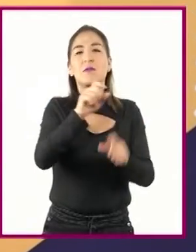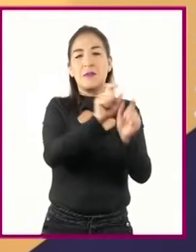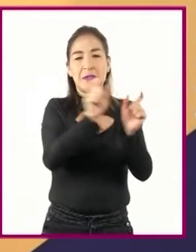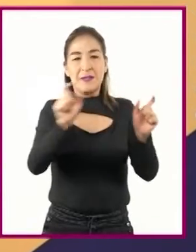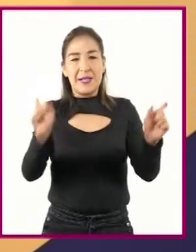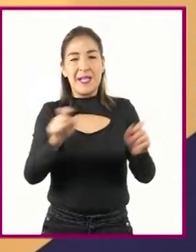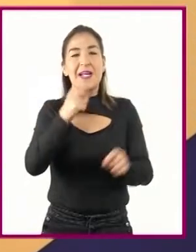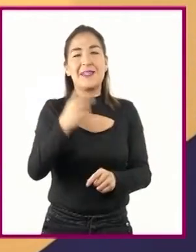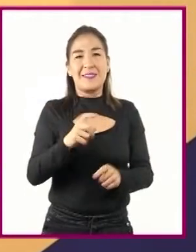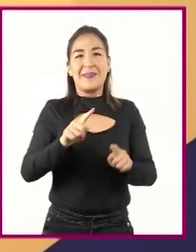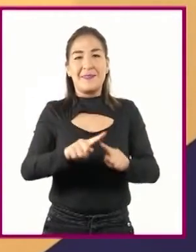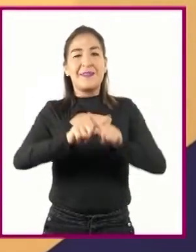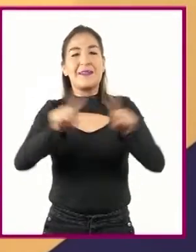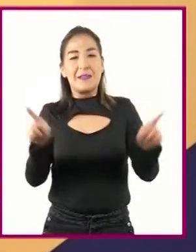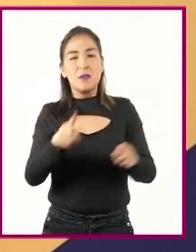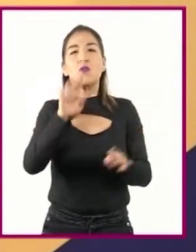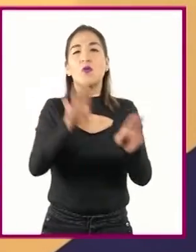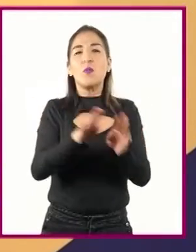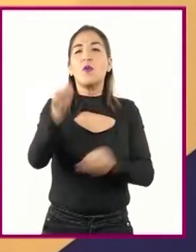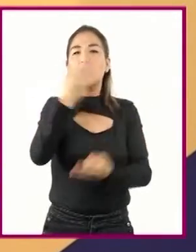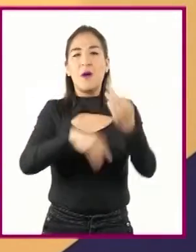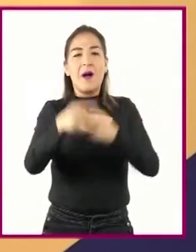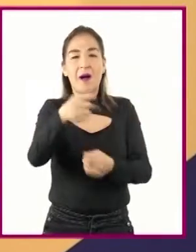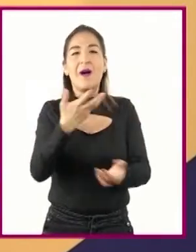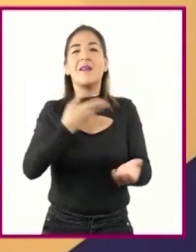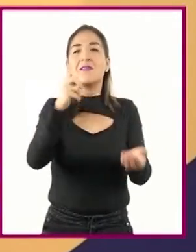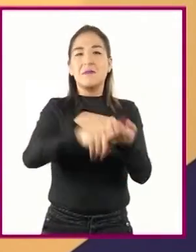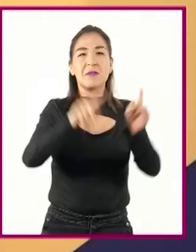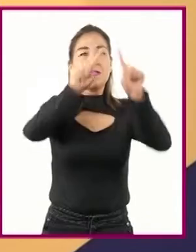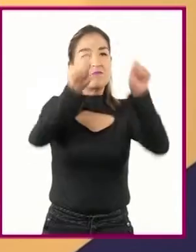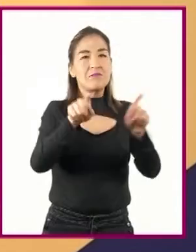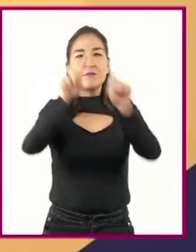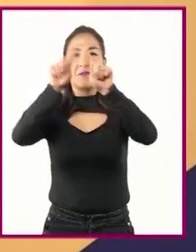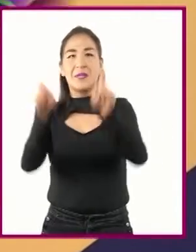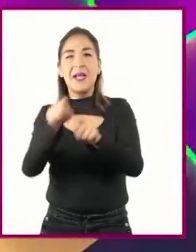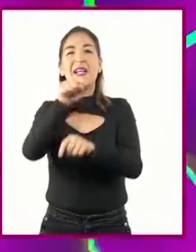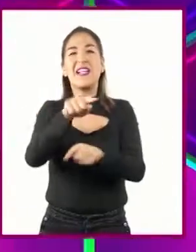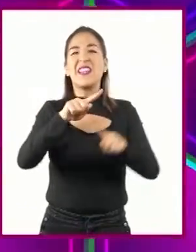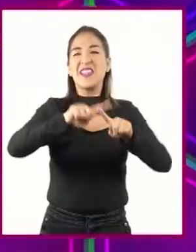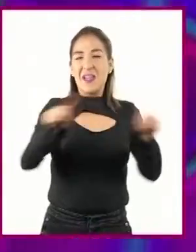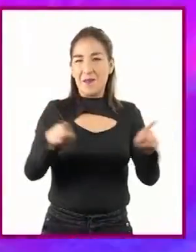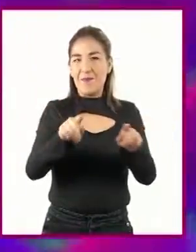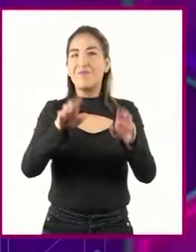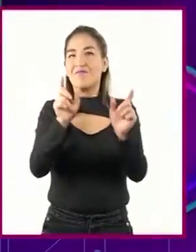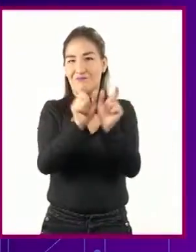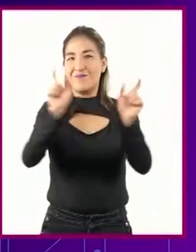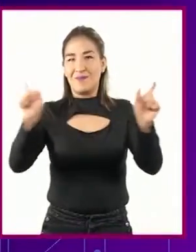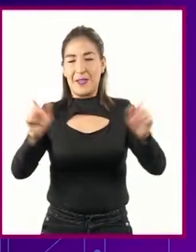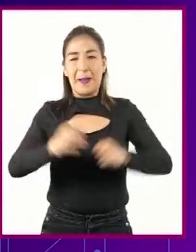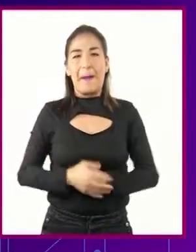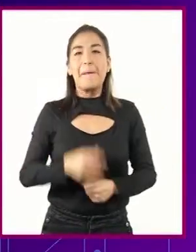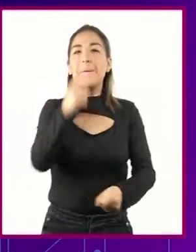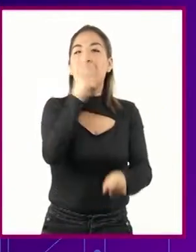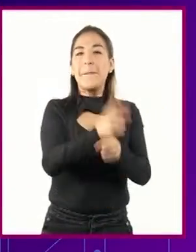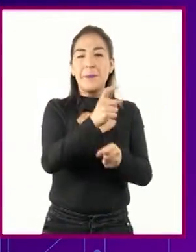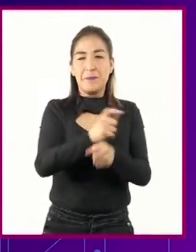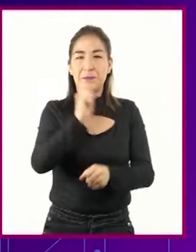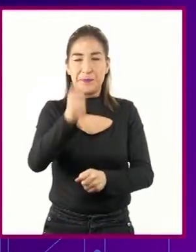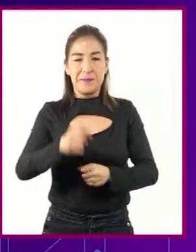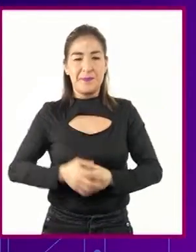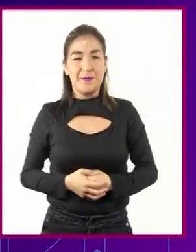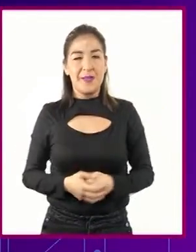La diferencia es que en todas ellas hay paréntesis colocados en distintas posiciones. La primera operación